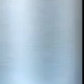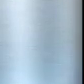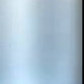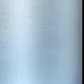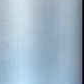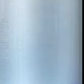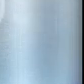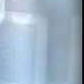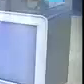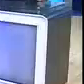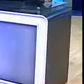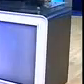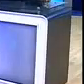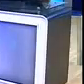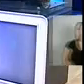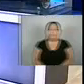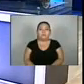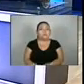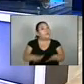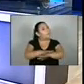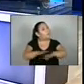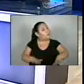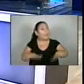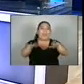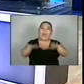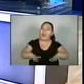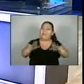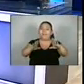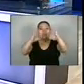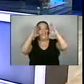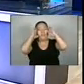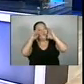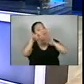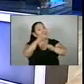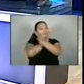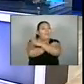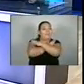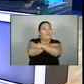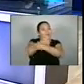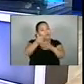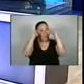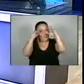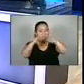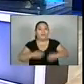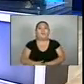Es todo, gracias por habernos acompañado. Que descanse, buenas noches.